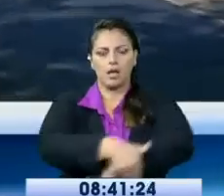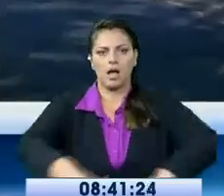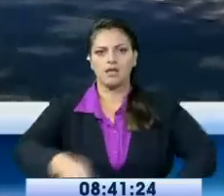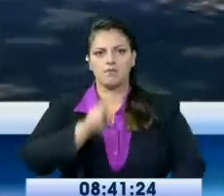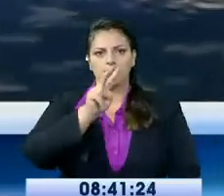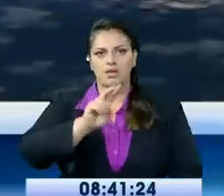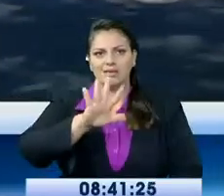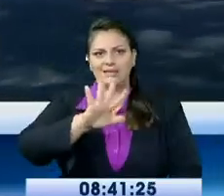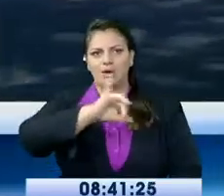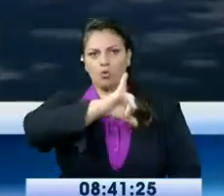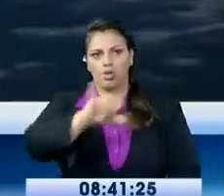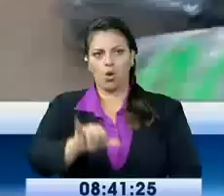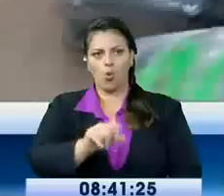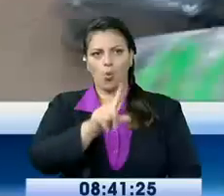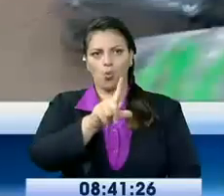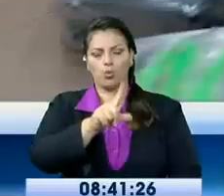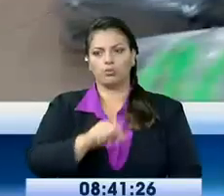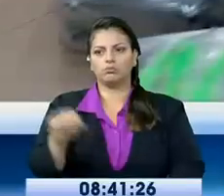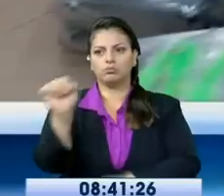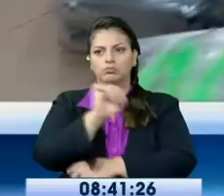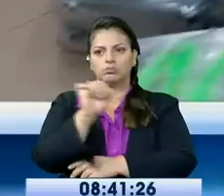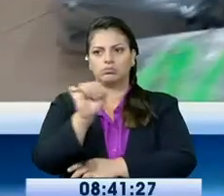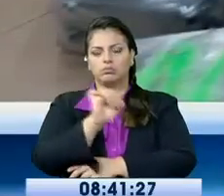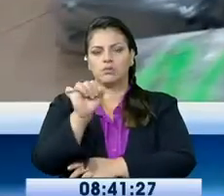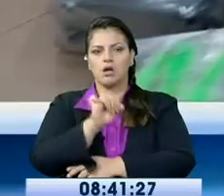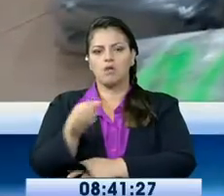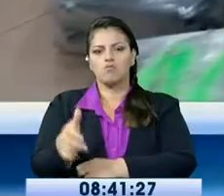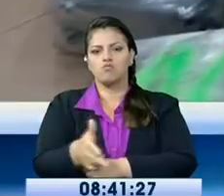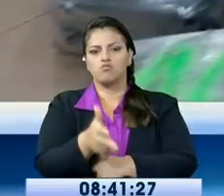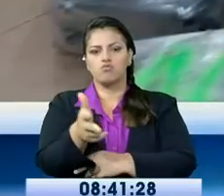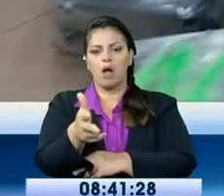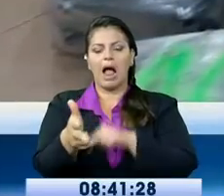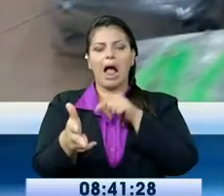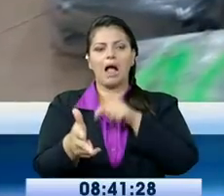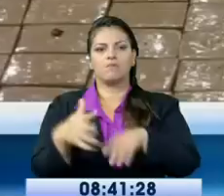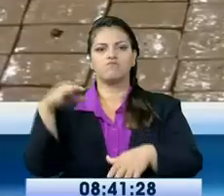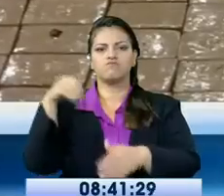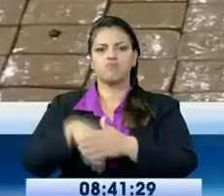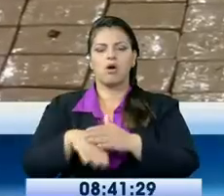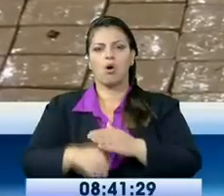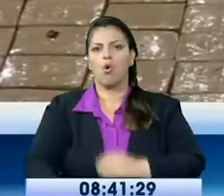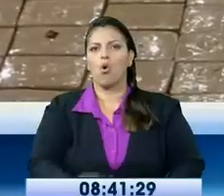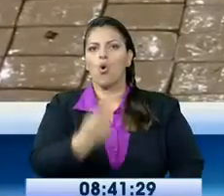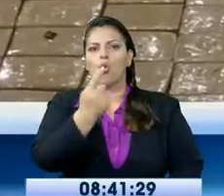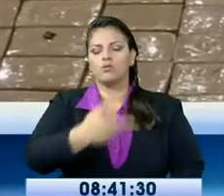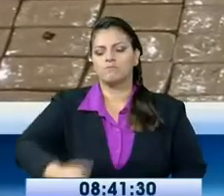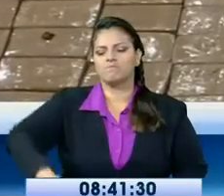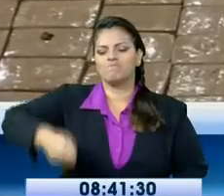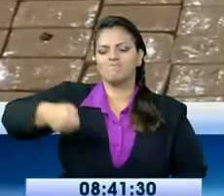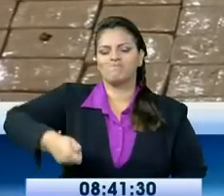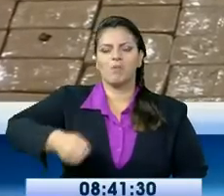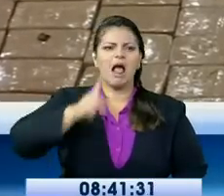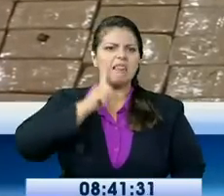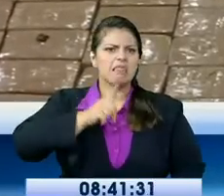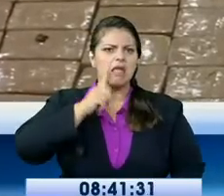por otros, en el que habían 11 maletas negras sospechosas. En ese lugar, 6 personas fueron detenidas,